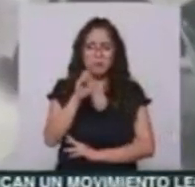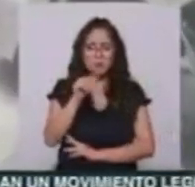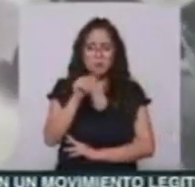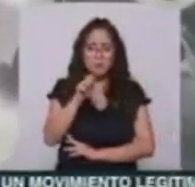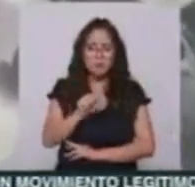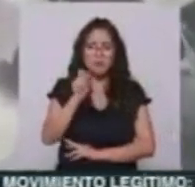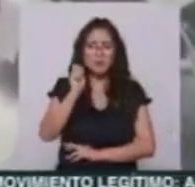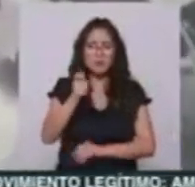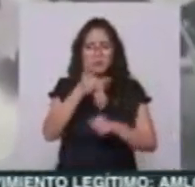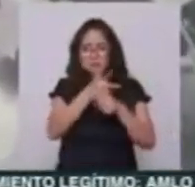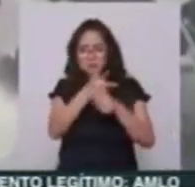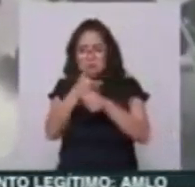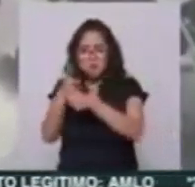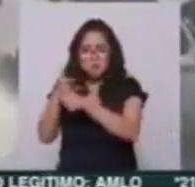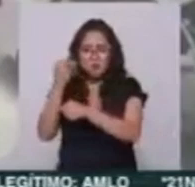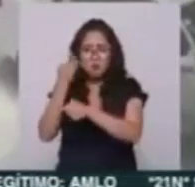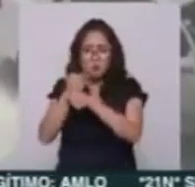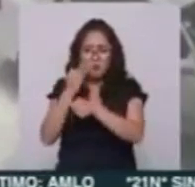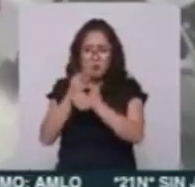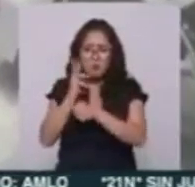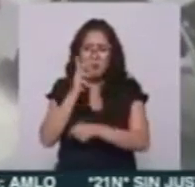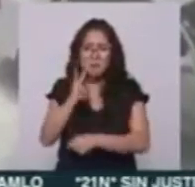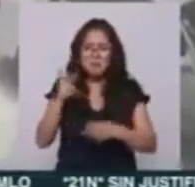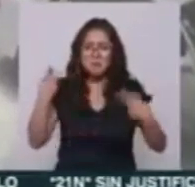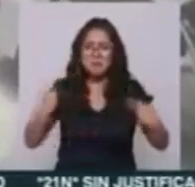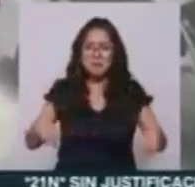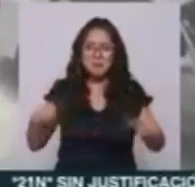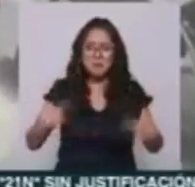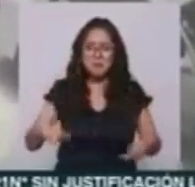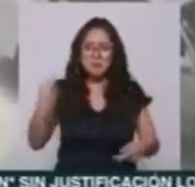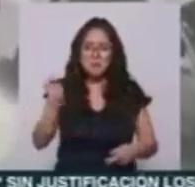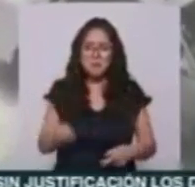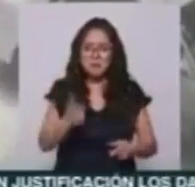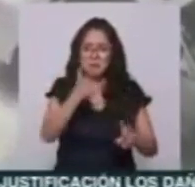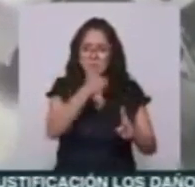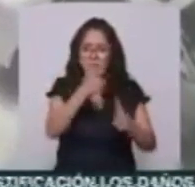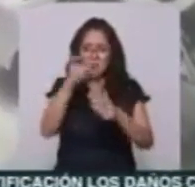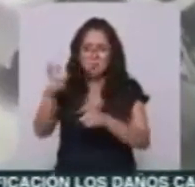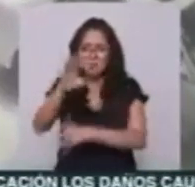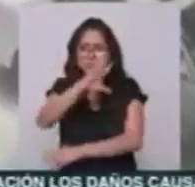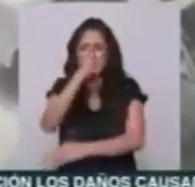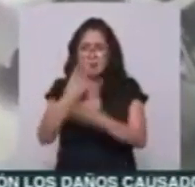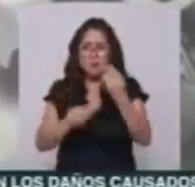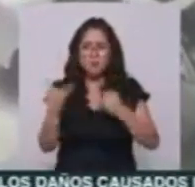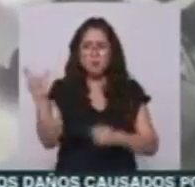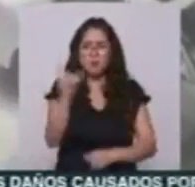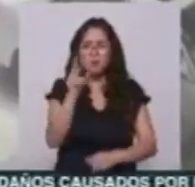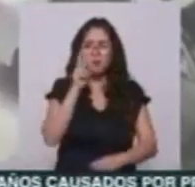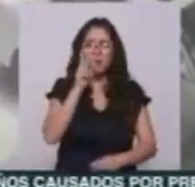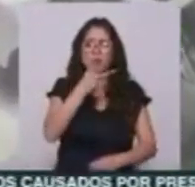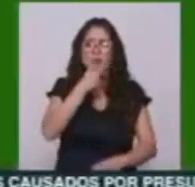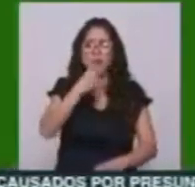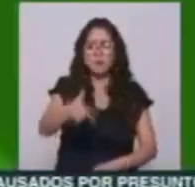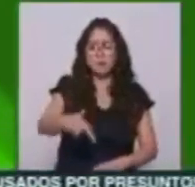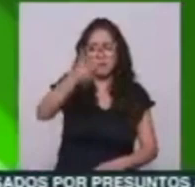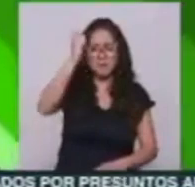Cámaras de seguridad captaron el momento en que los ladrones, quienes estaban armados, huyeron cuando el agente los